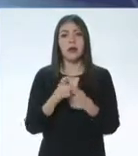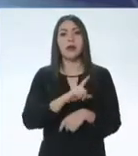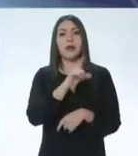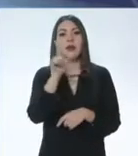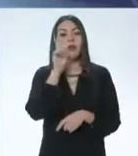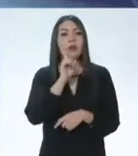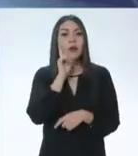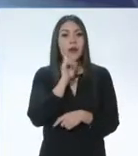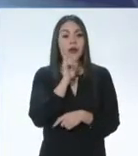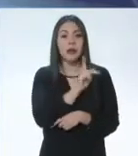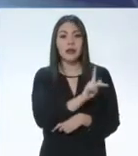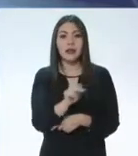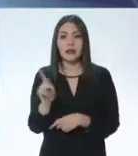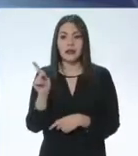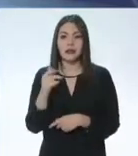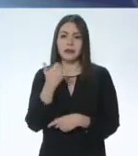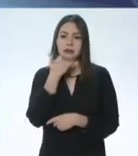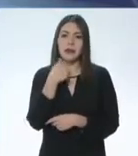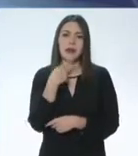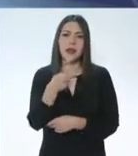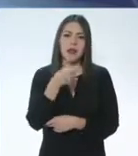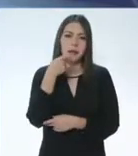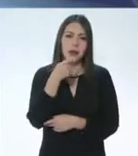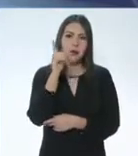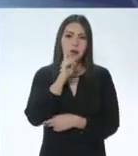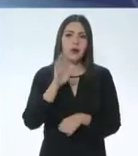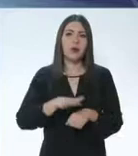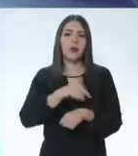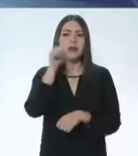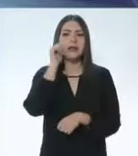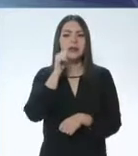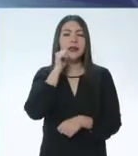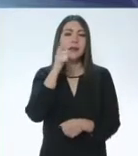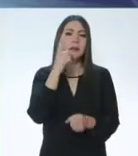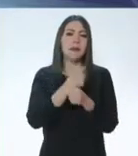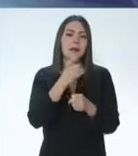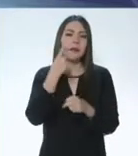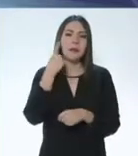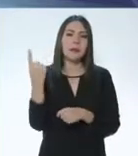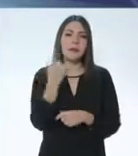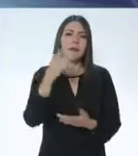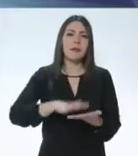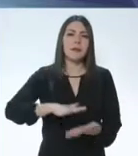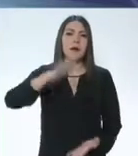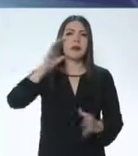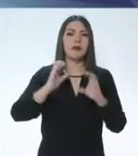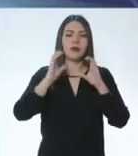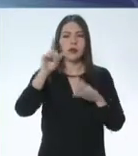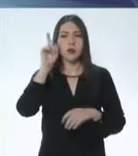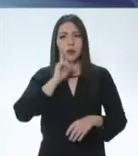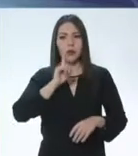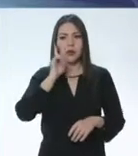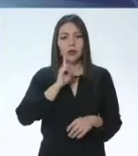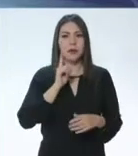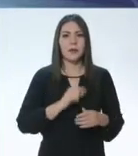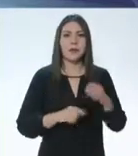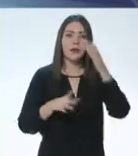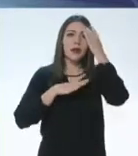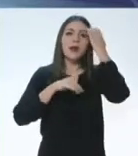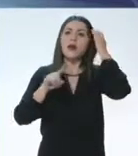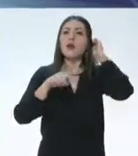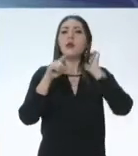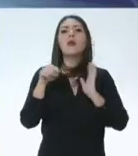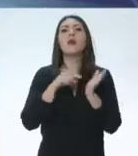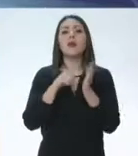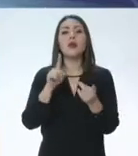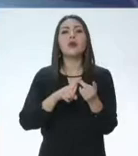realmente, y digo mujeres porque históricamente el cuidado de los hijos e hijas recae en las mujeres, no tengan en algún lugar en